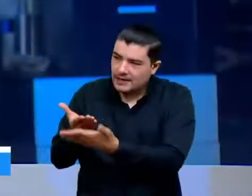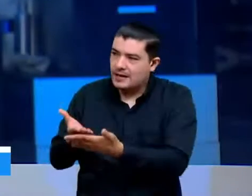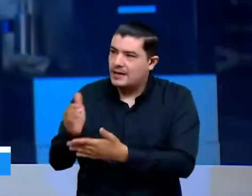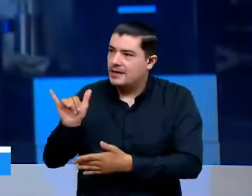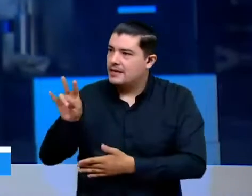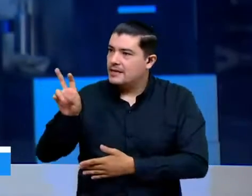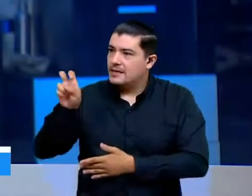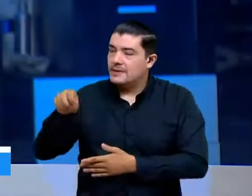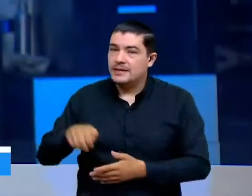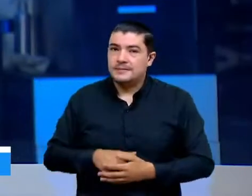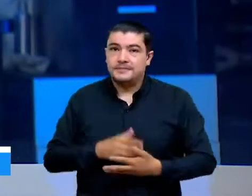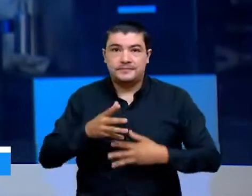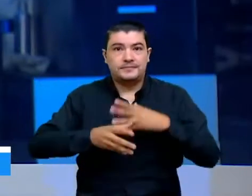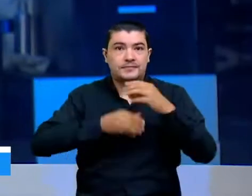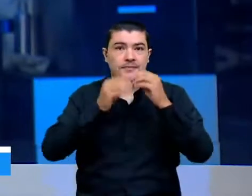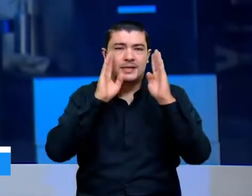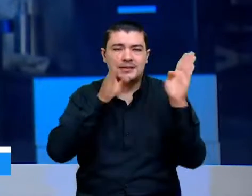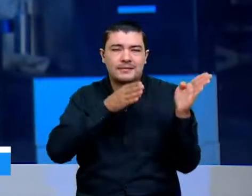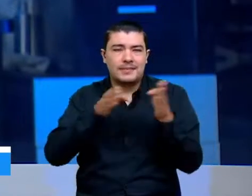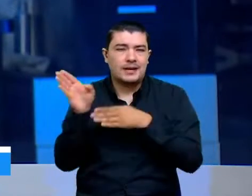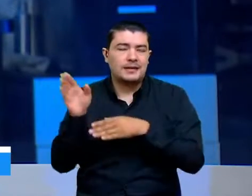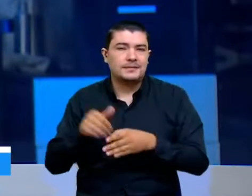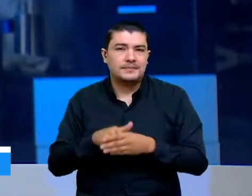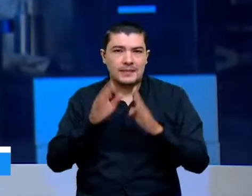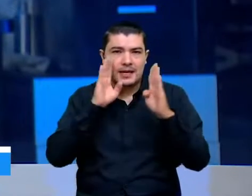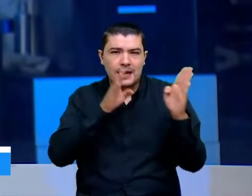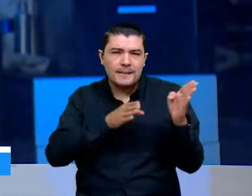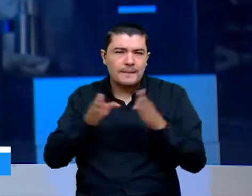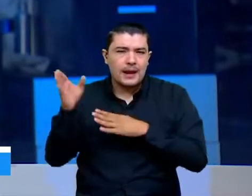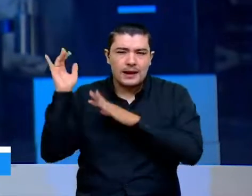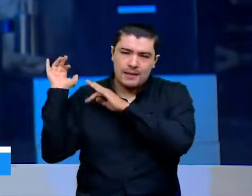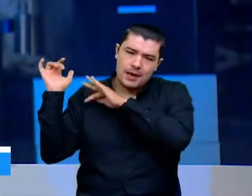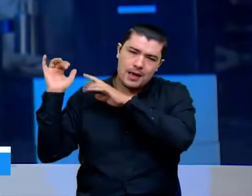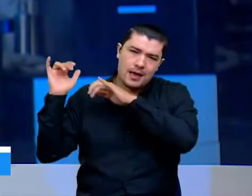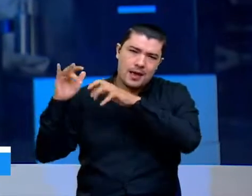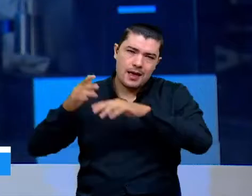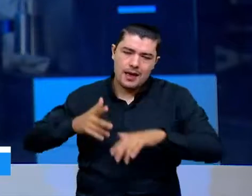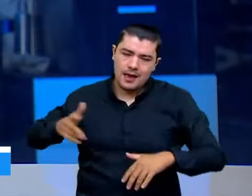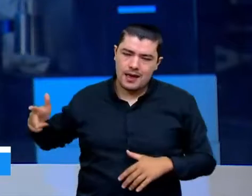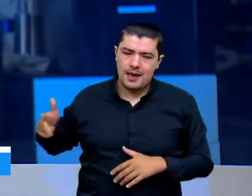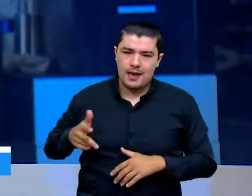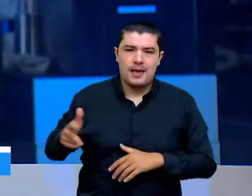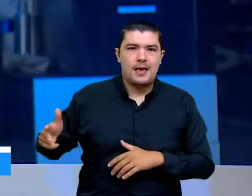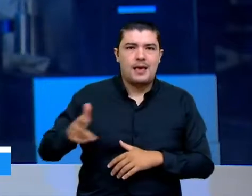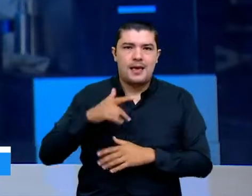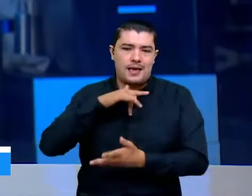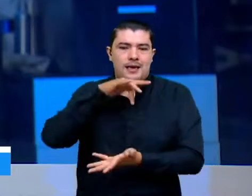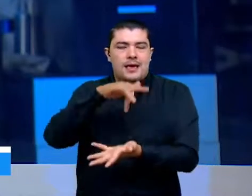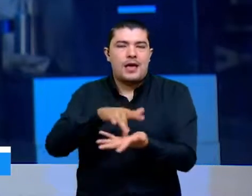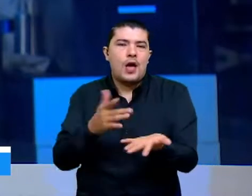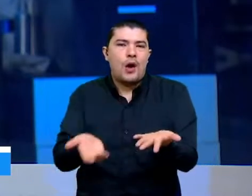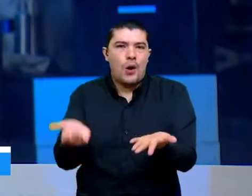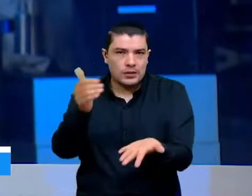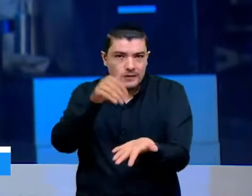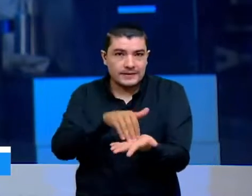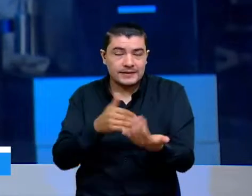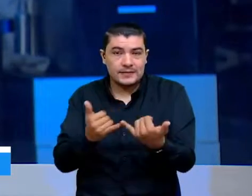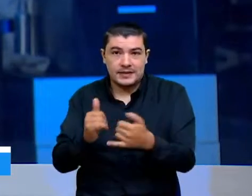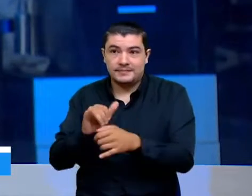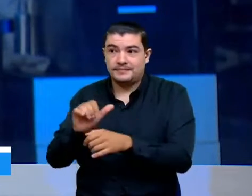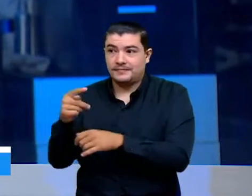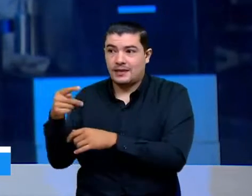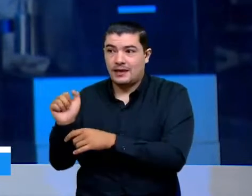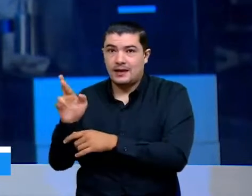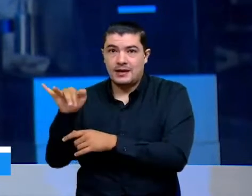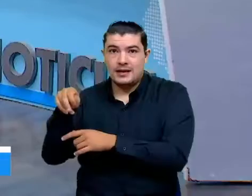Por otra parte, continúa el plan retorno de los viajeros en esta Semana Mayor. Karina Chacón se encuentra en la terminal de transportes de Bucaramanga.